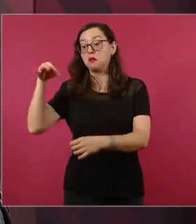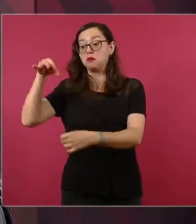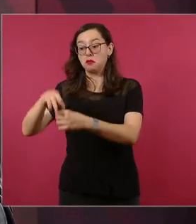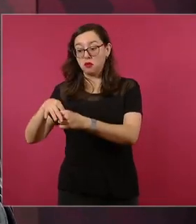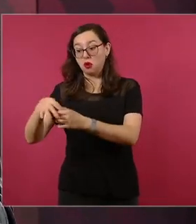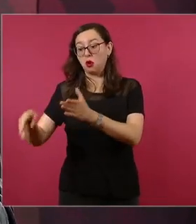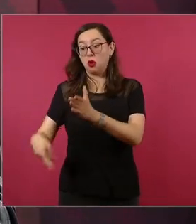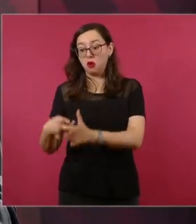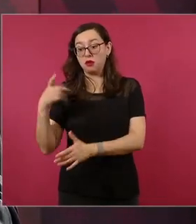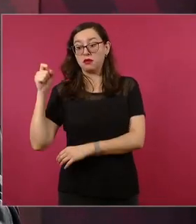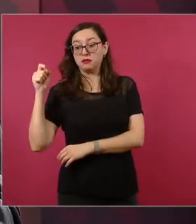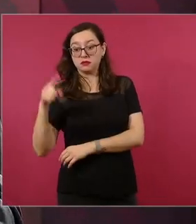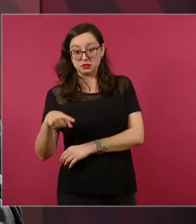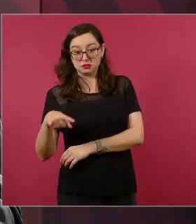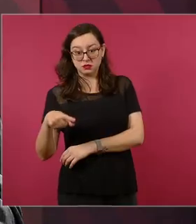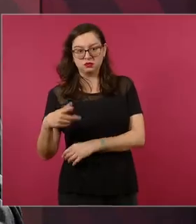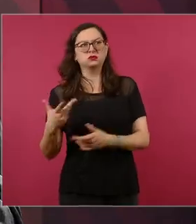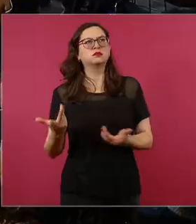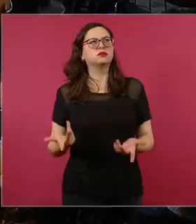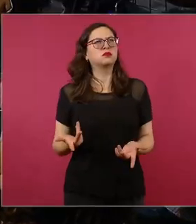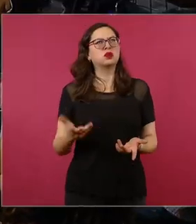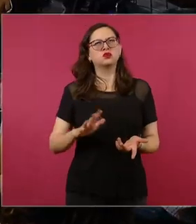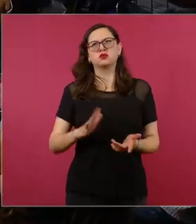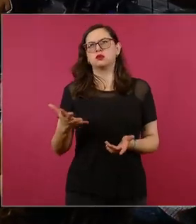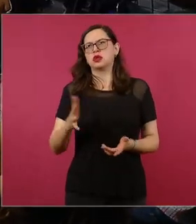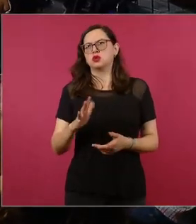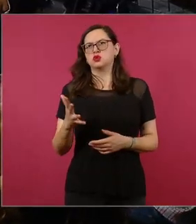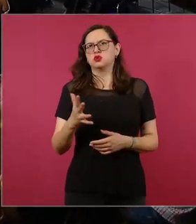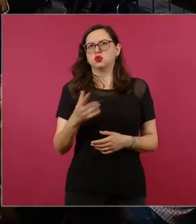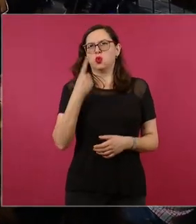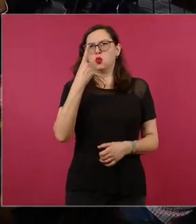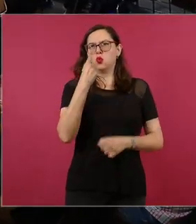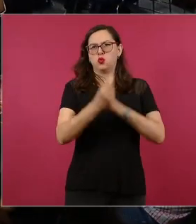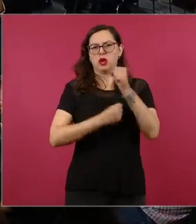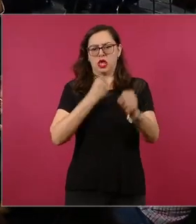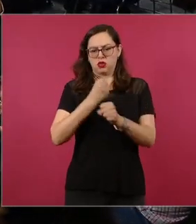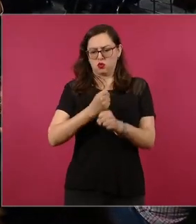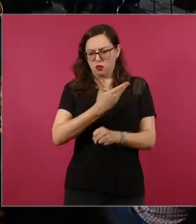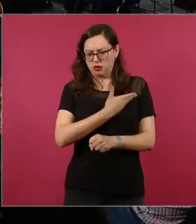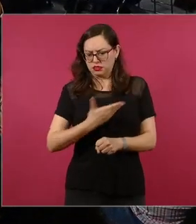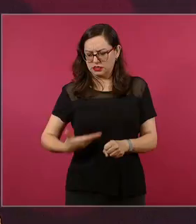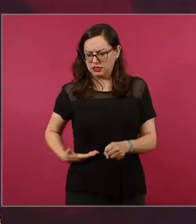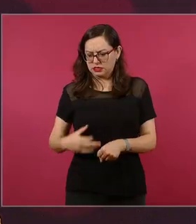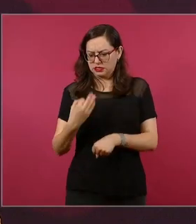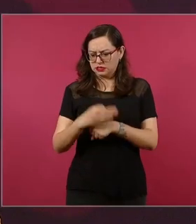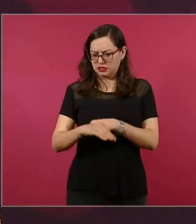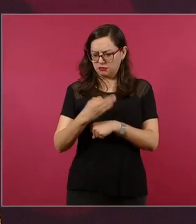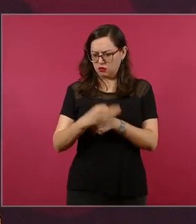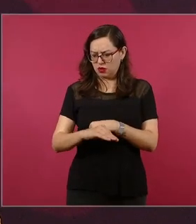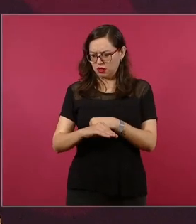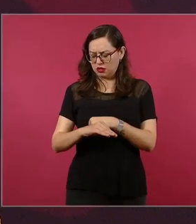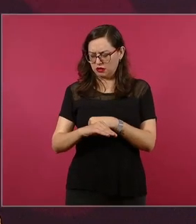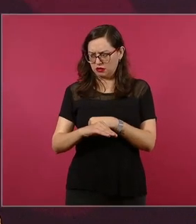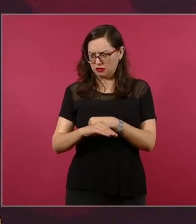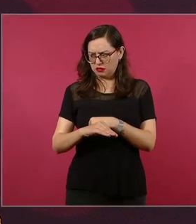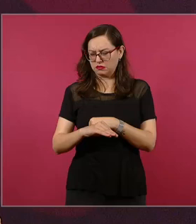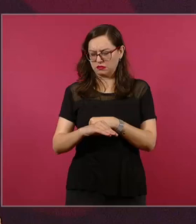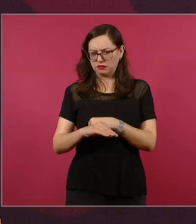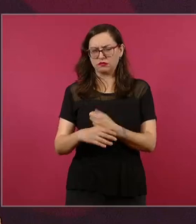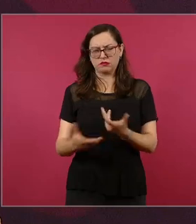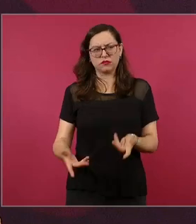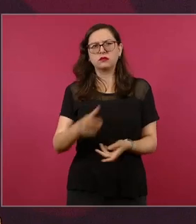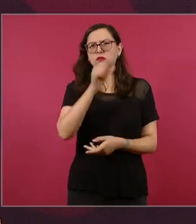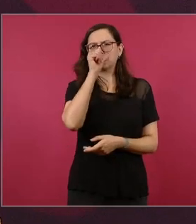estuvo, creo que un año menos como interino, porque el presidente Juárez fallece en